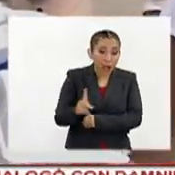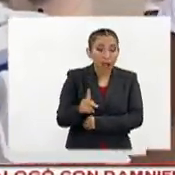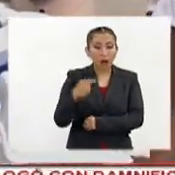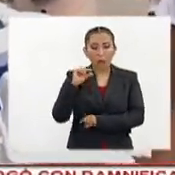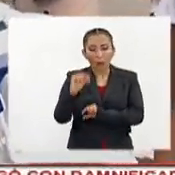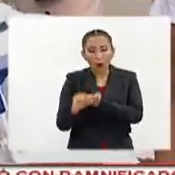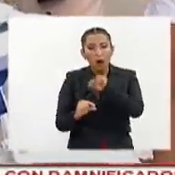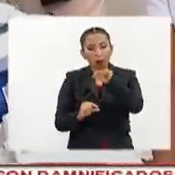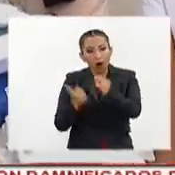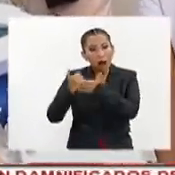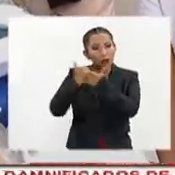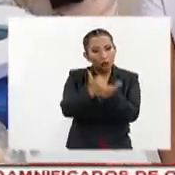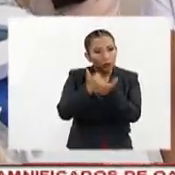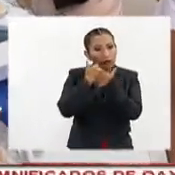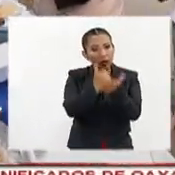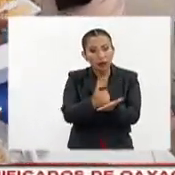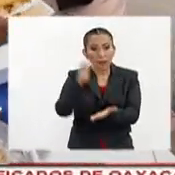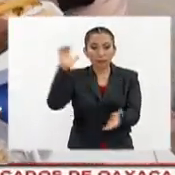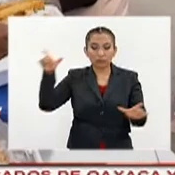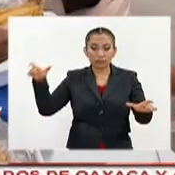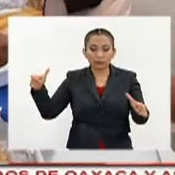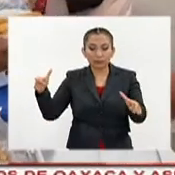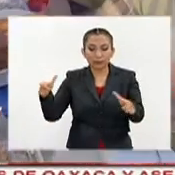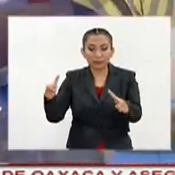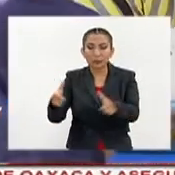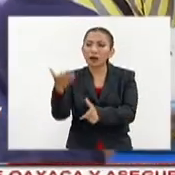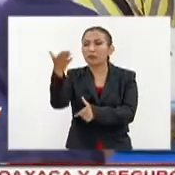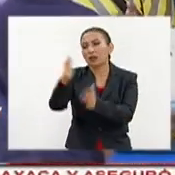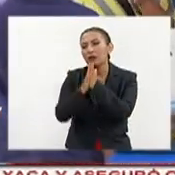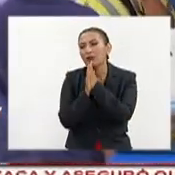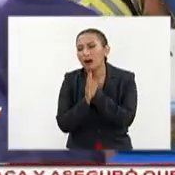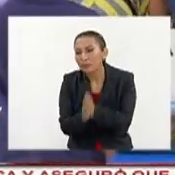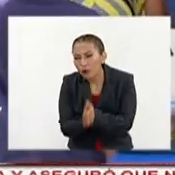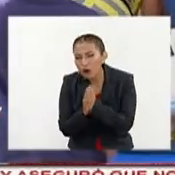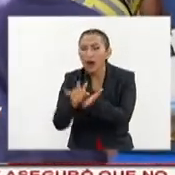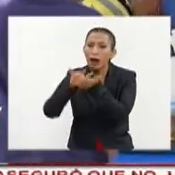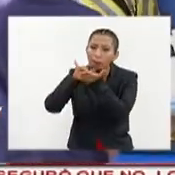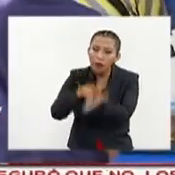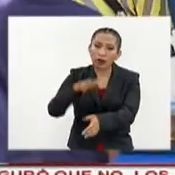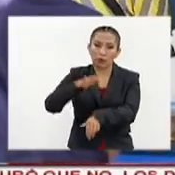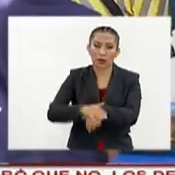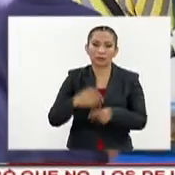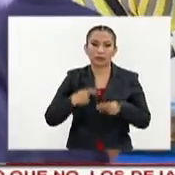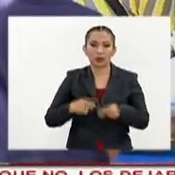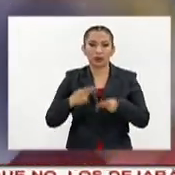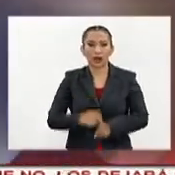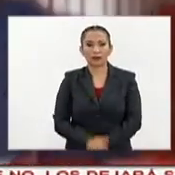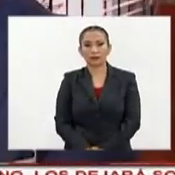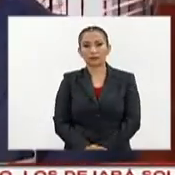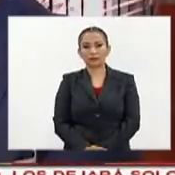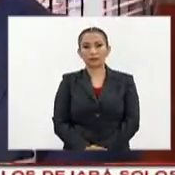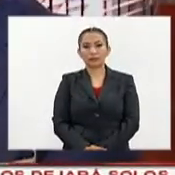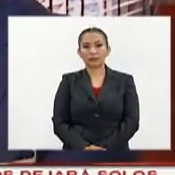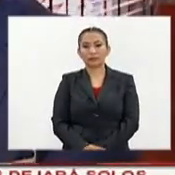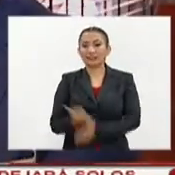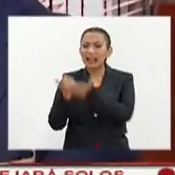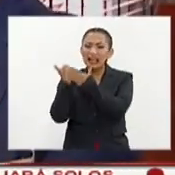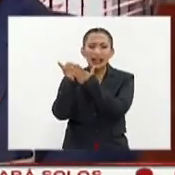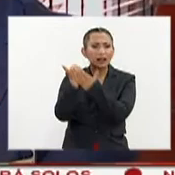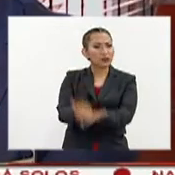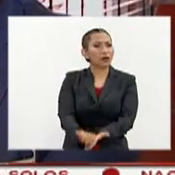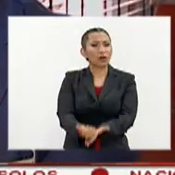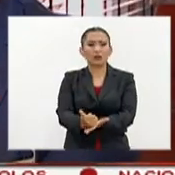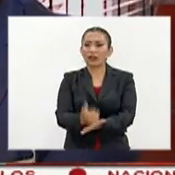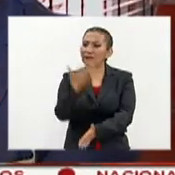poco a poco la ayuda ha comenzado a reducirse y piden encarecidamente el apoyo de más ciudadanos. La ayuda